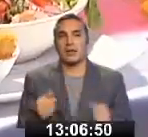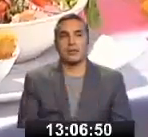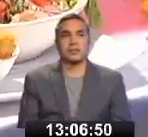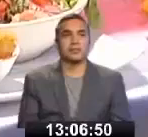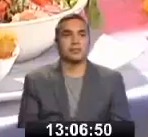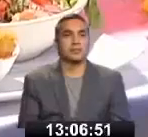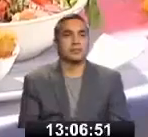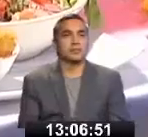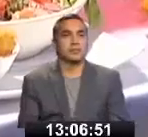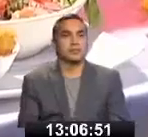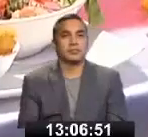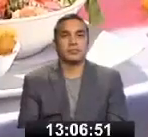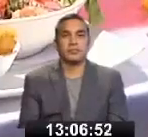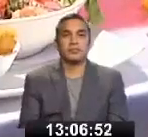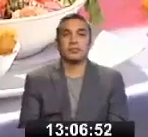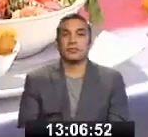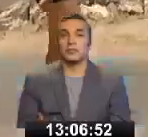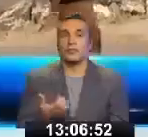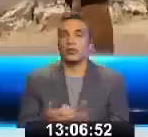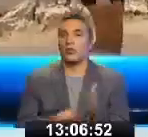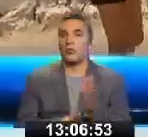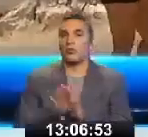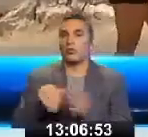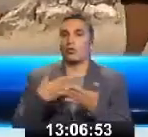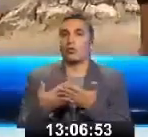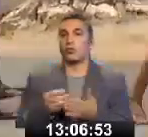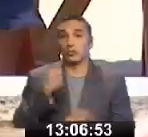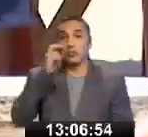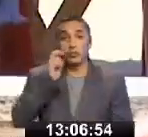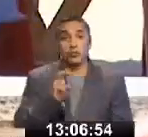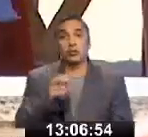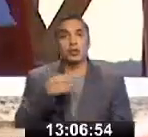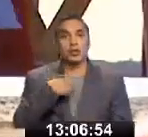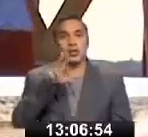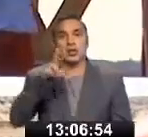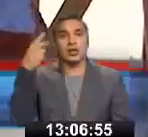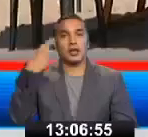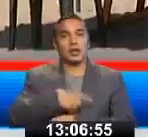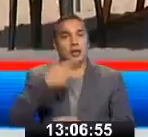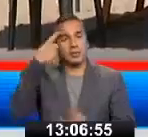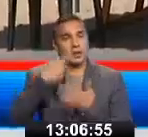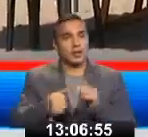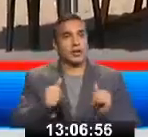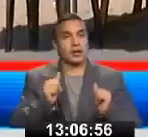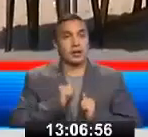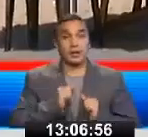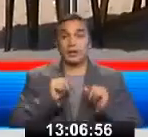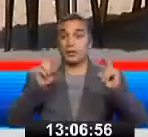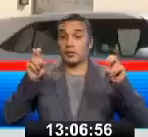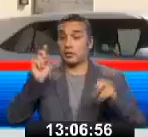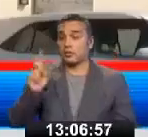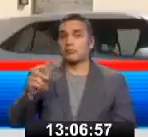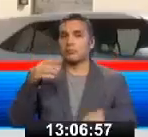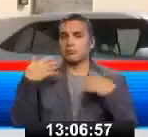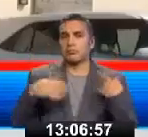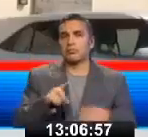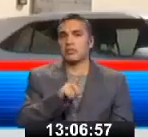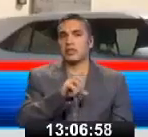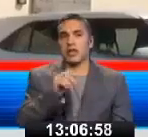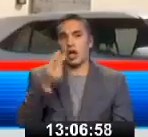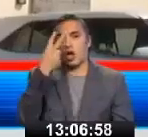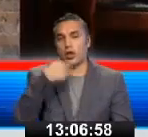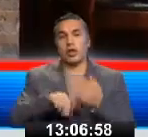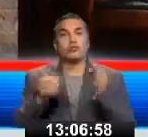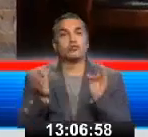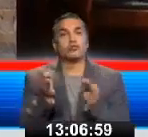nuevo playa se reactive económicamente. Los turistas tienen 3 días para descansar y al respecto hay al menos 100 hoteles